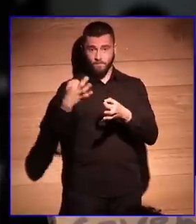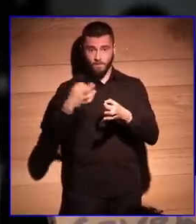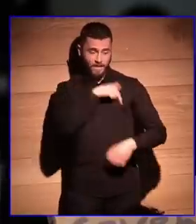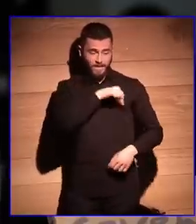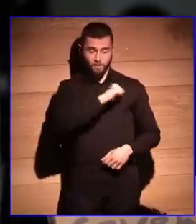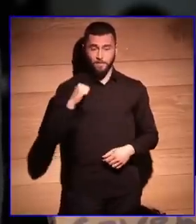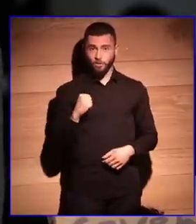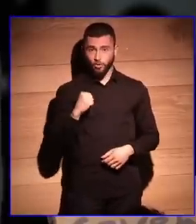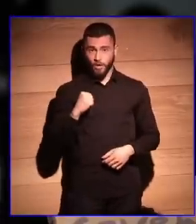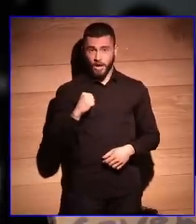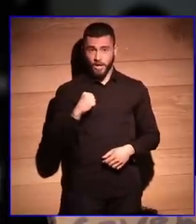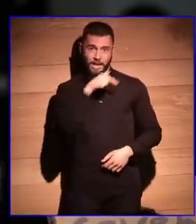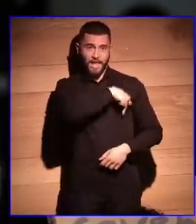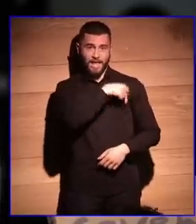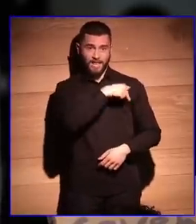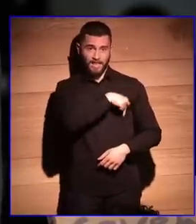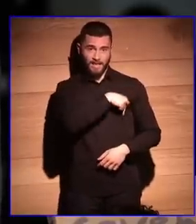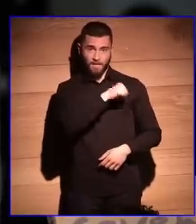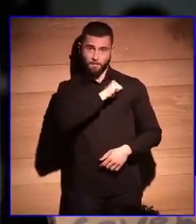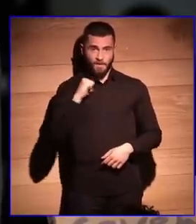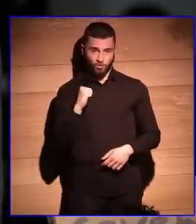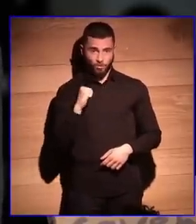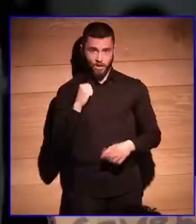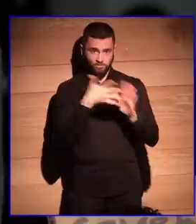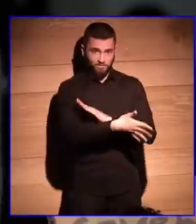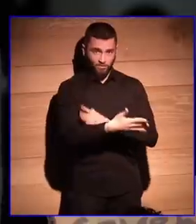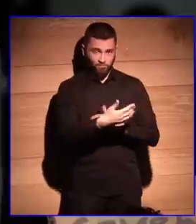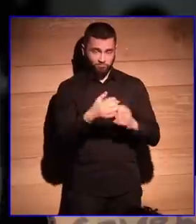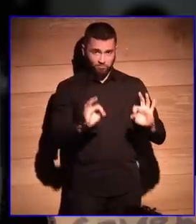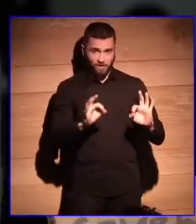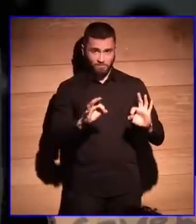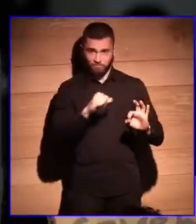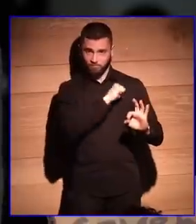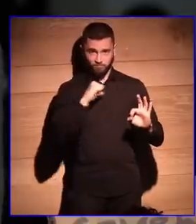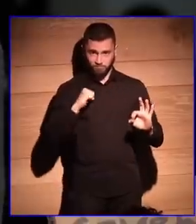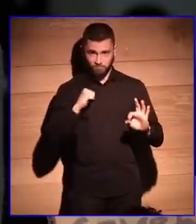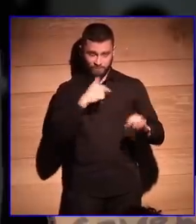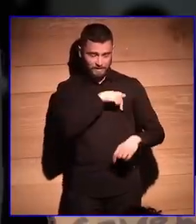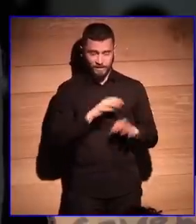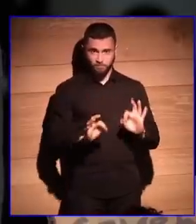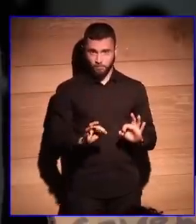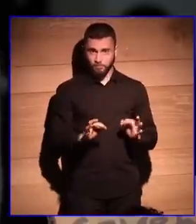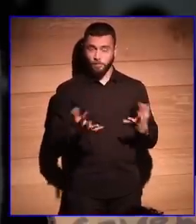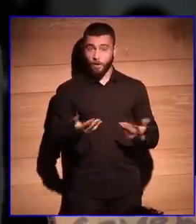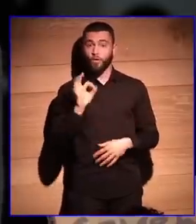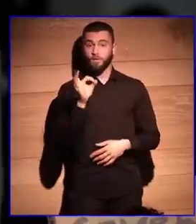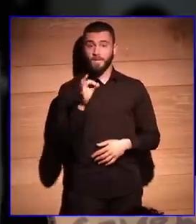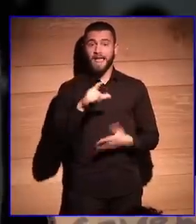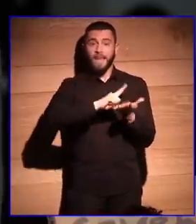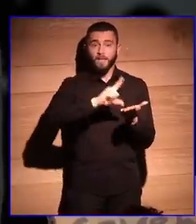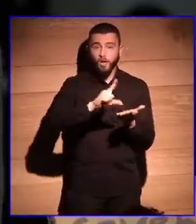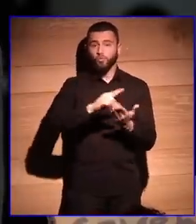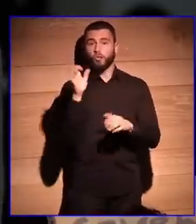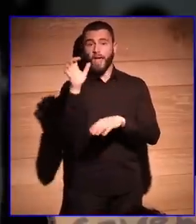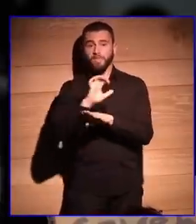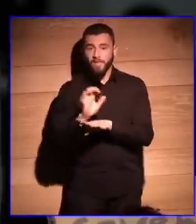personal. Bueno, la ética por definición es personal, al fin y al cabo. Pero lo que sí que es cierto es que en la literatura, en